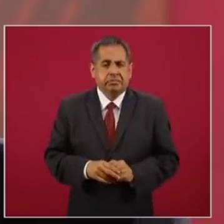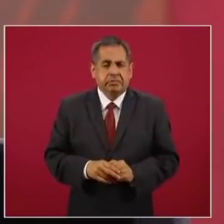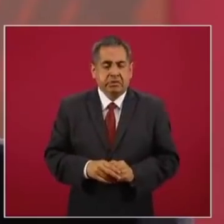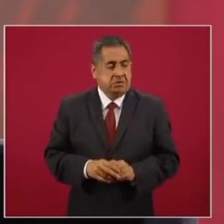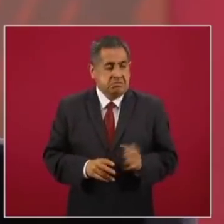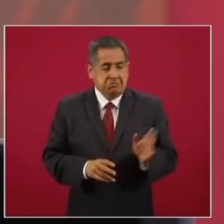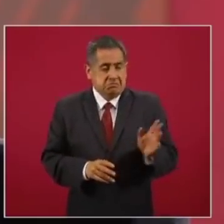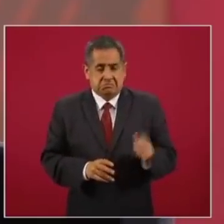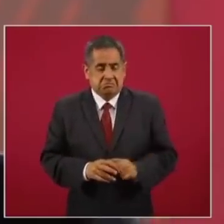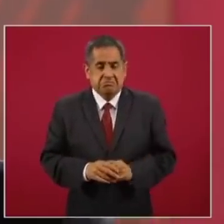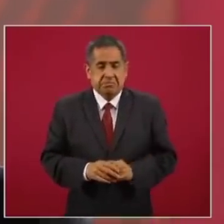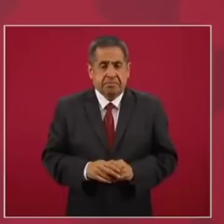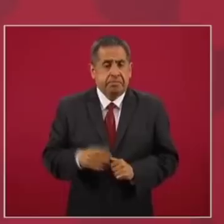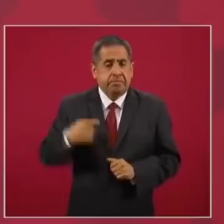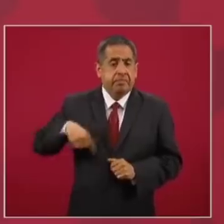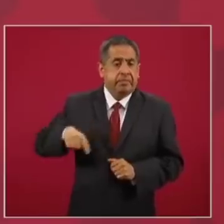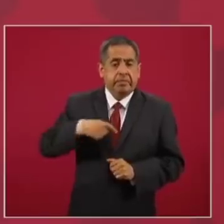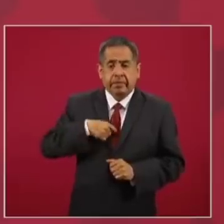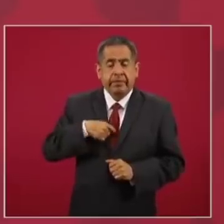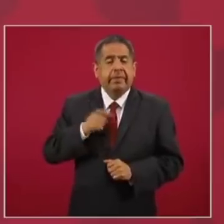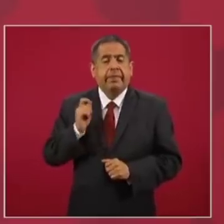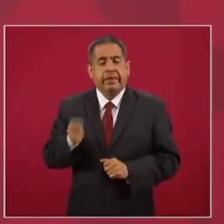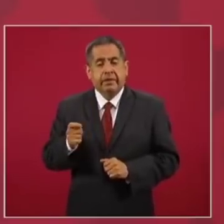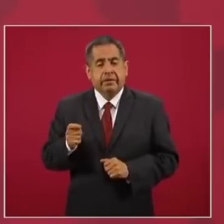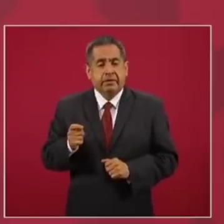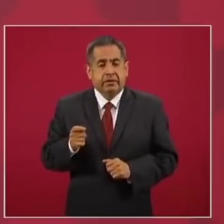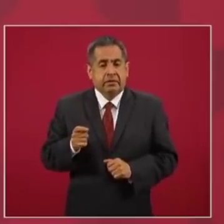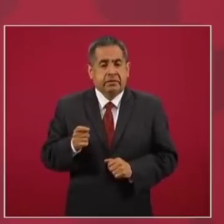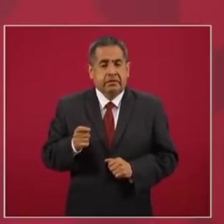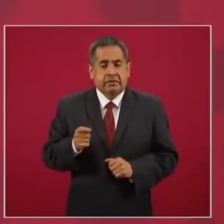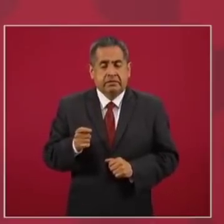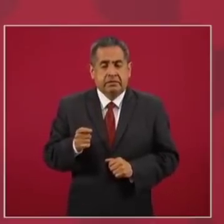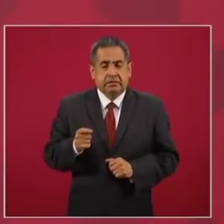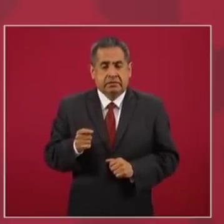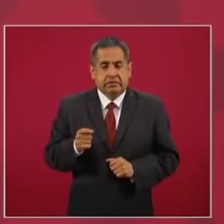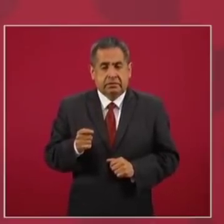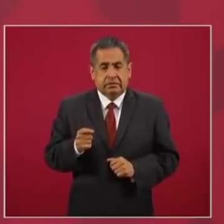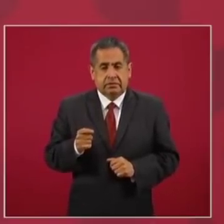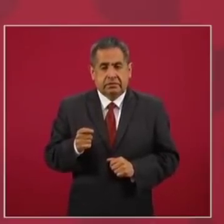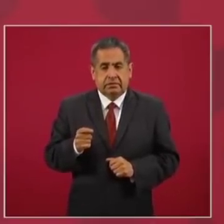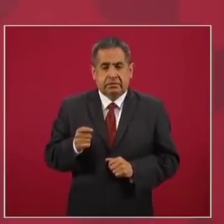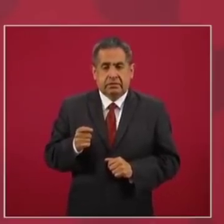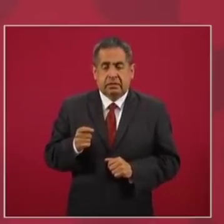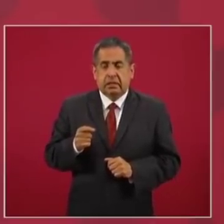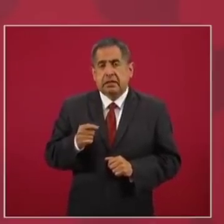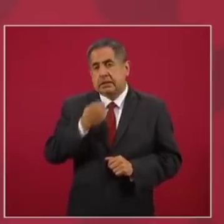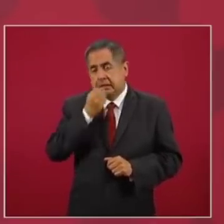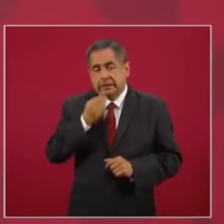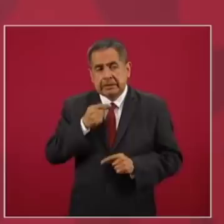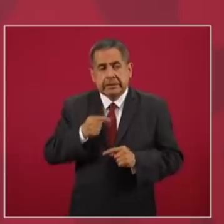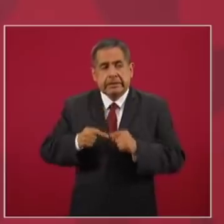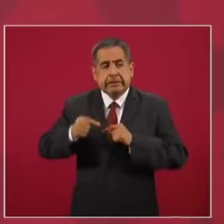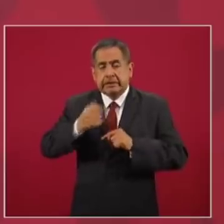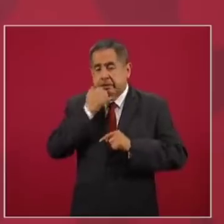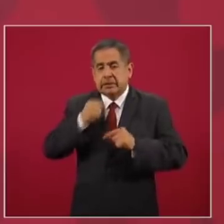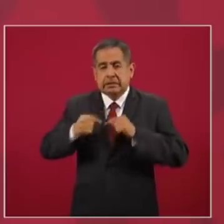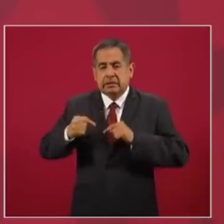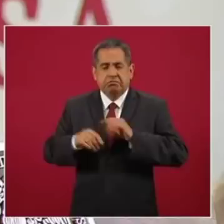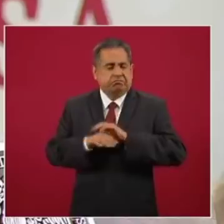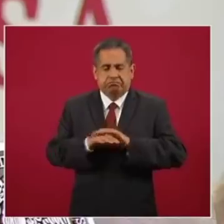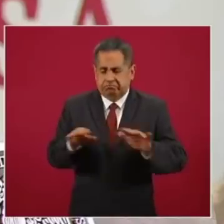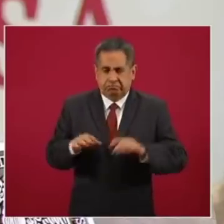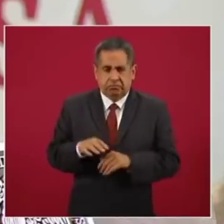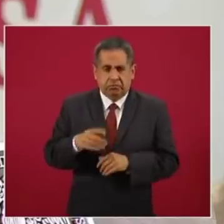Y no vamos a dar ni un paso atrás, porque el